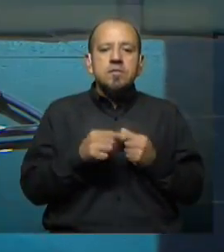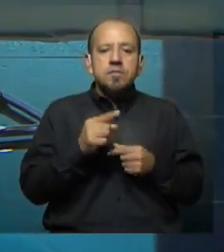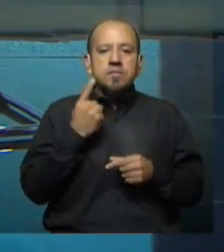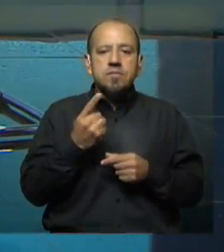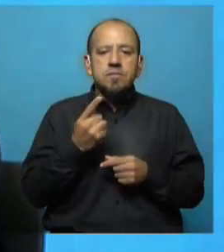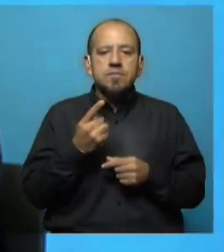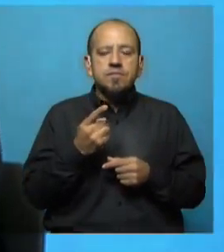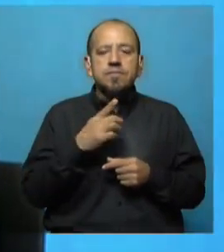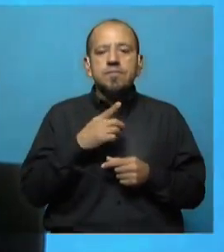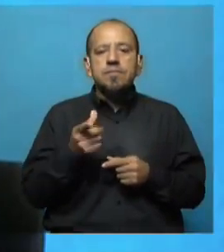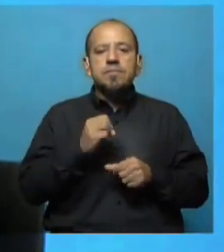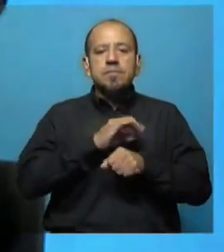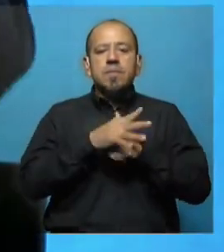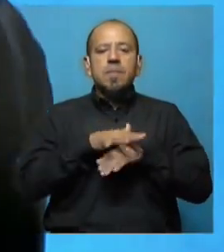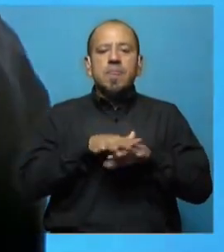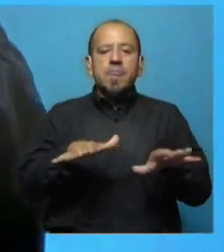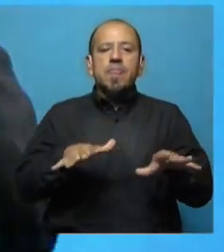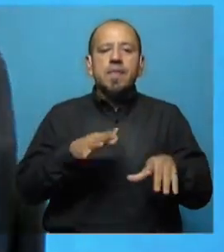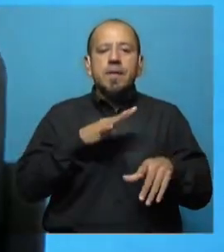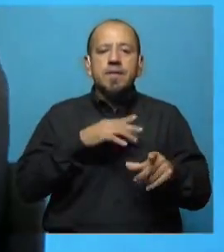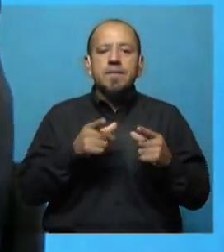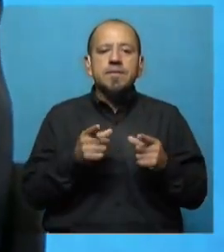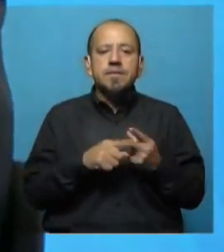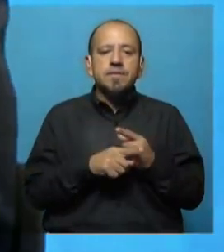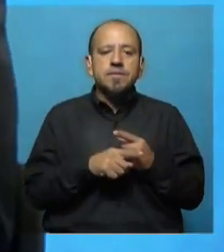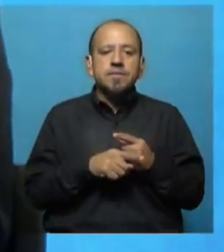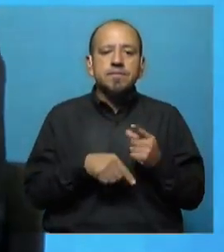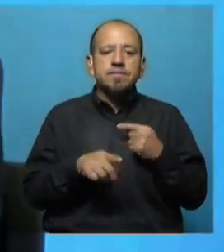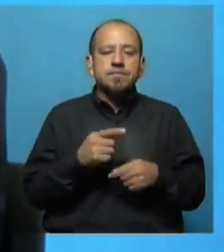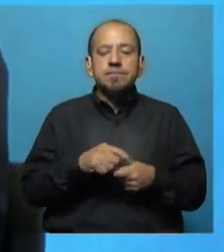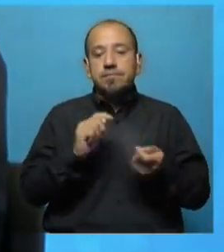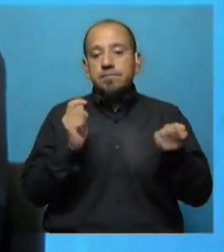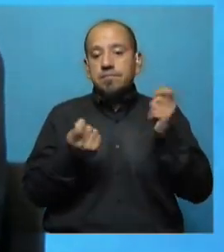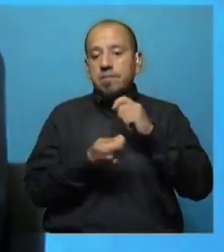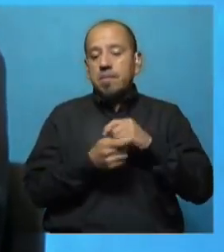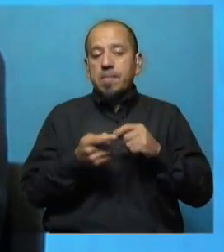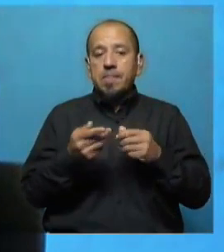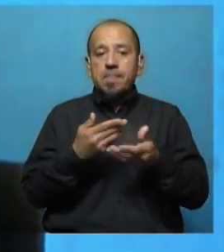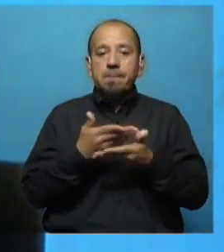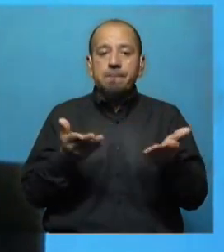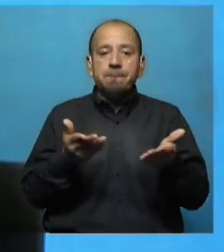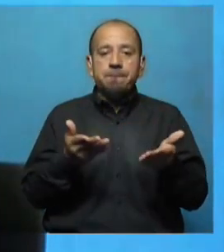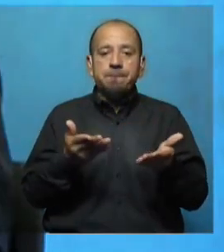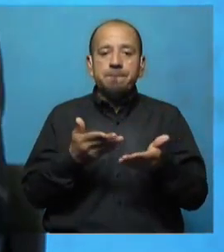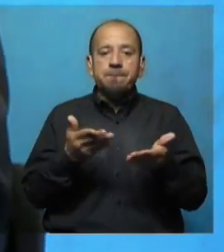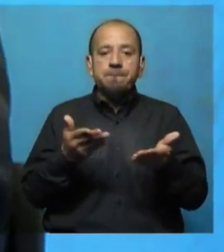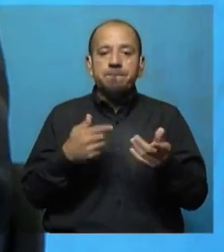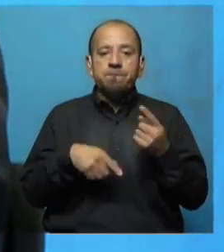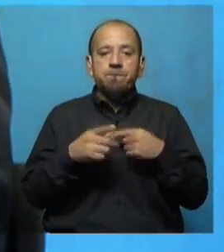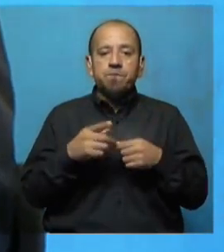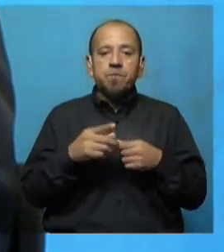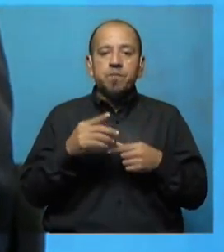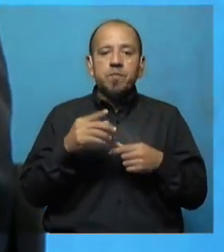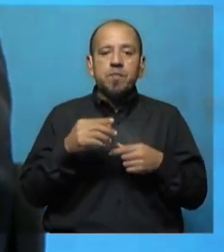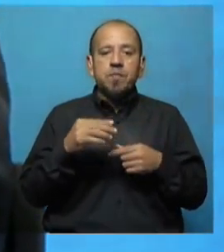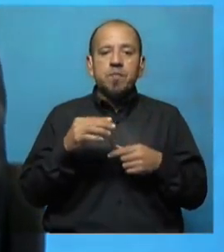programas donde producto de la pandemia estaban aquellos muñecos no que fue transformando un poco también la la fisonomía o el paisaje de la sala